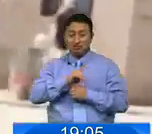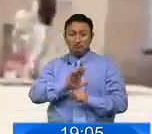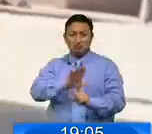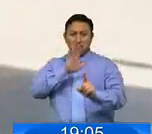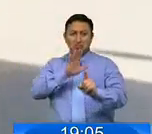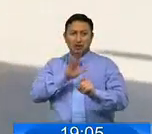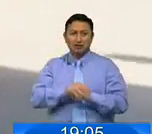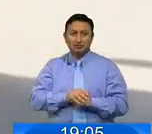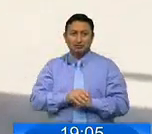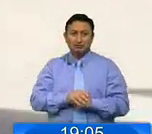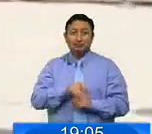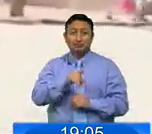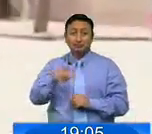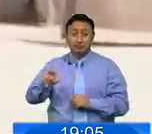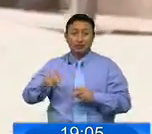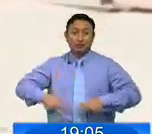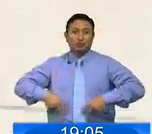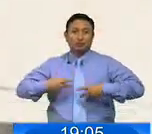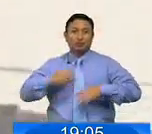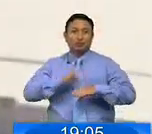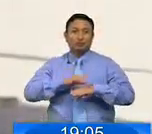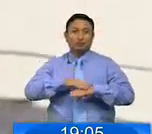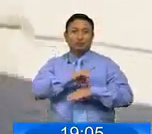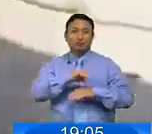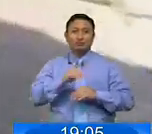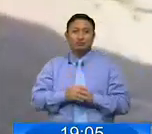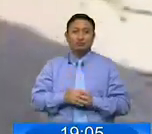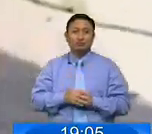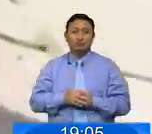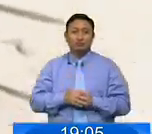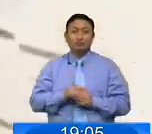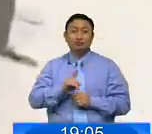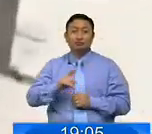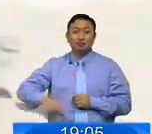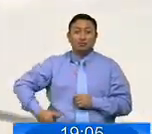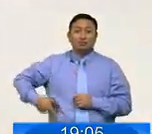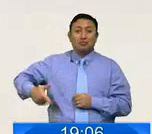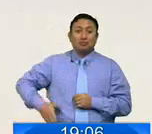Lovaina la Nueva, donde residen, al llevarse repetidamente la mano a la